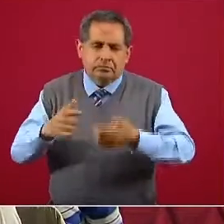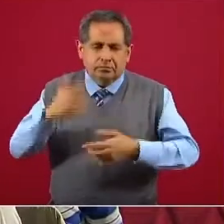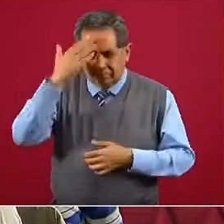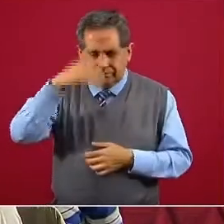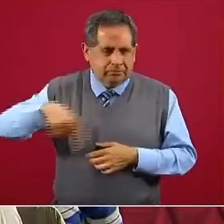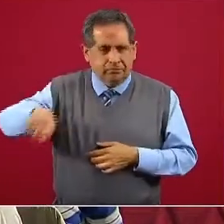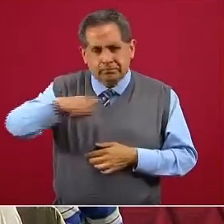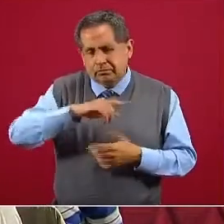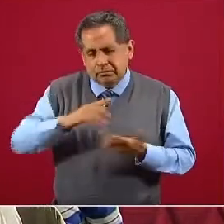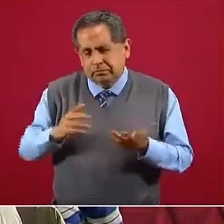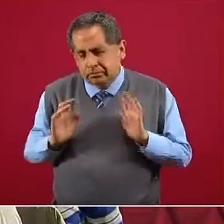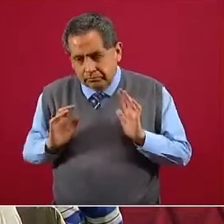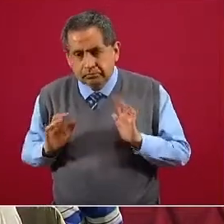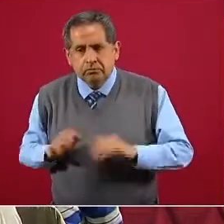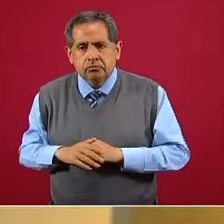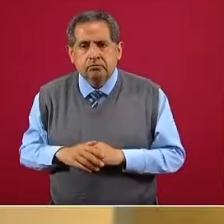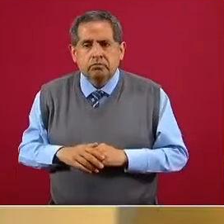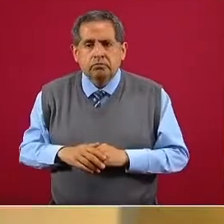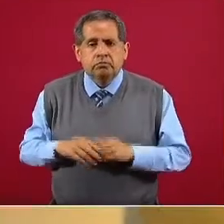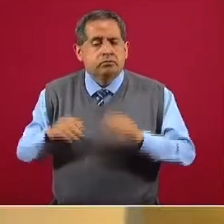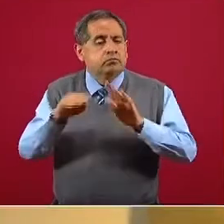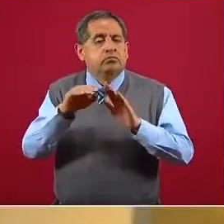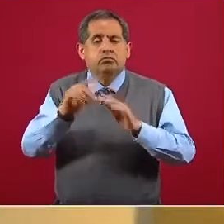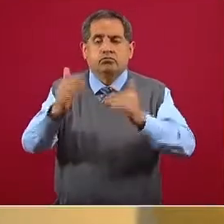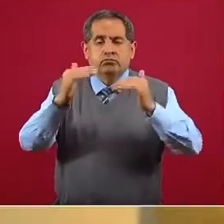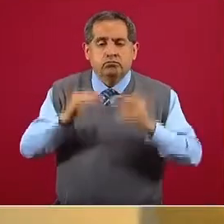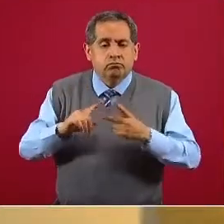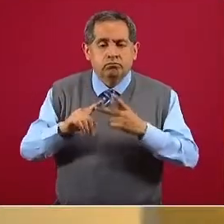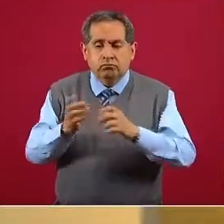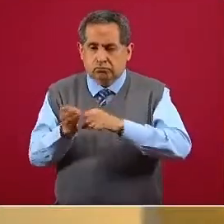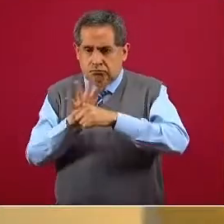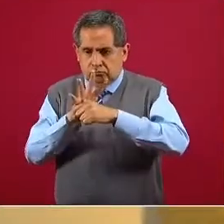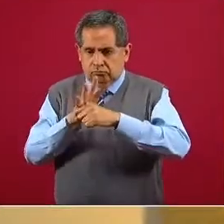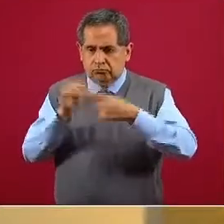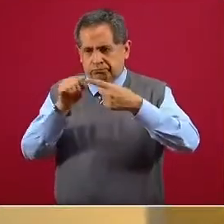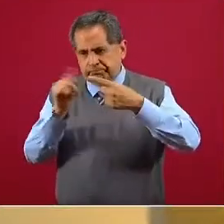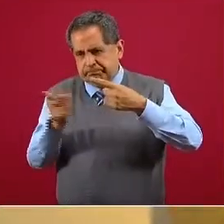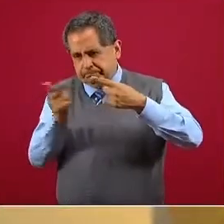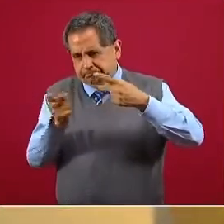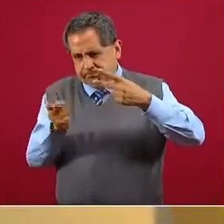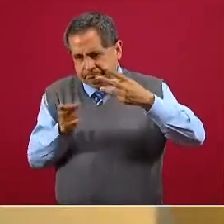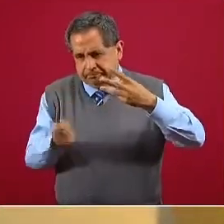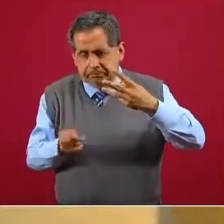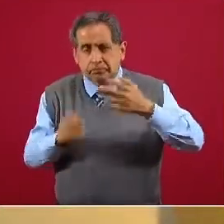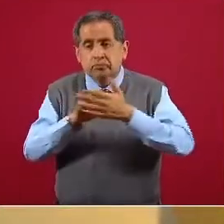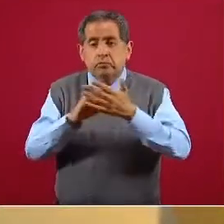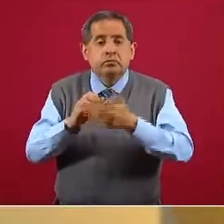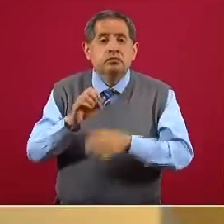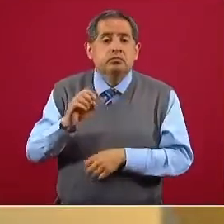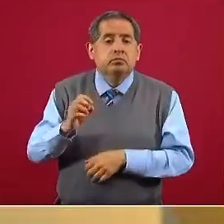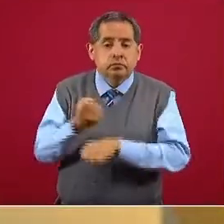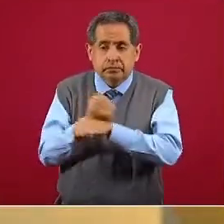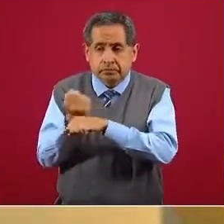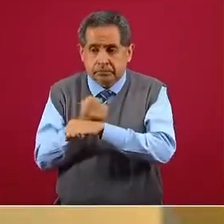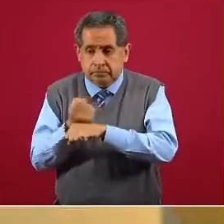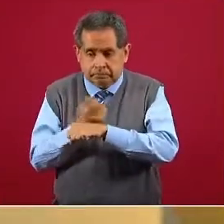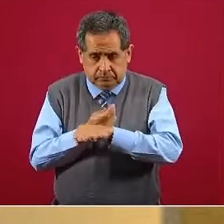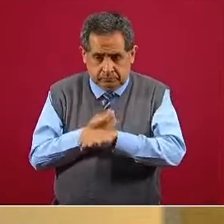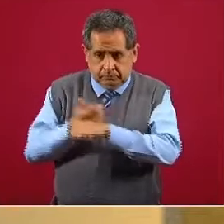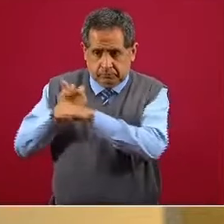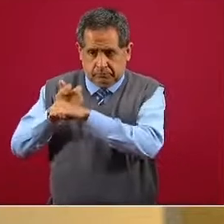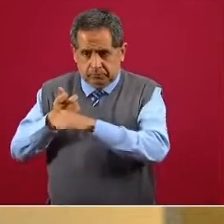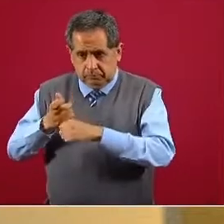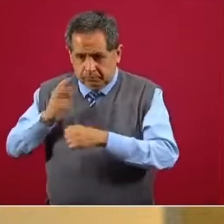indicadores sociodemográficos, un módulo específico para COVID, en donde tomaremos muestra de sangre para evaluar